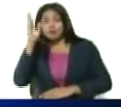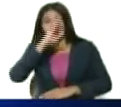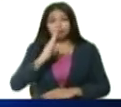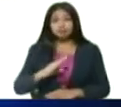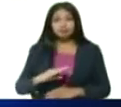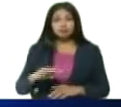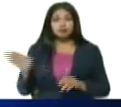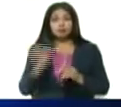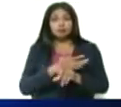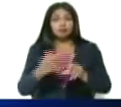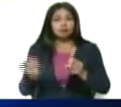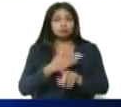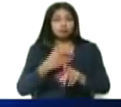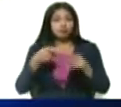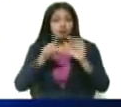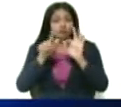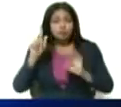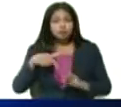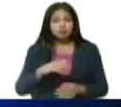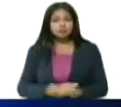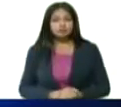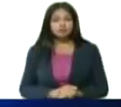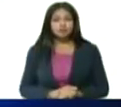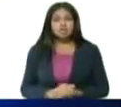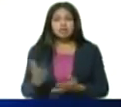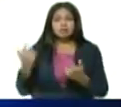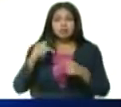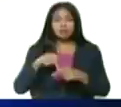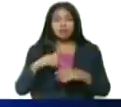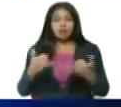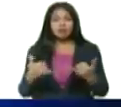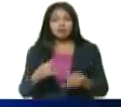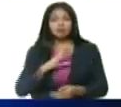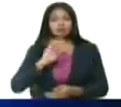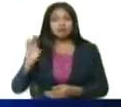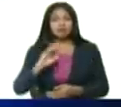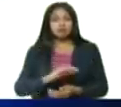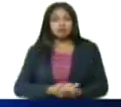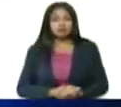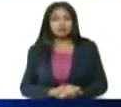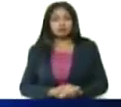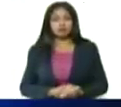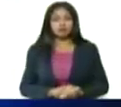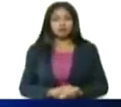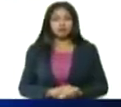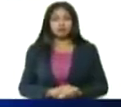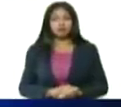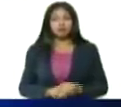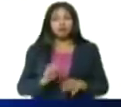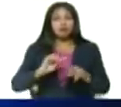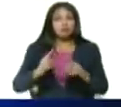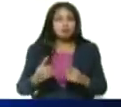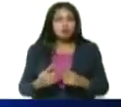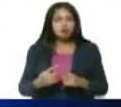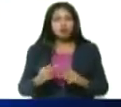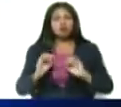de la persecución, y vienen a su terruño, vienen a su patria, porque